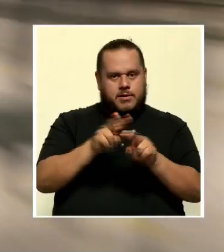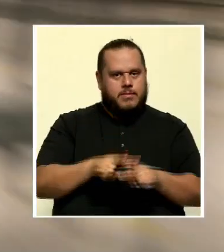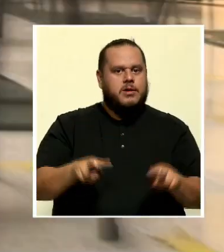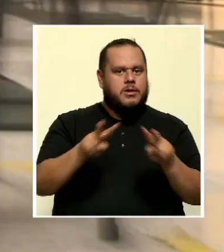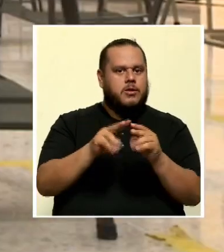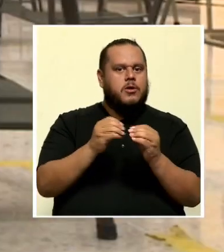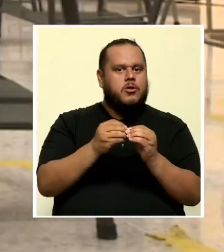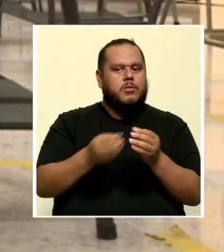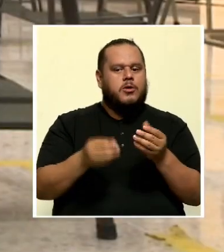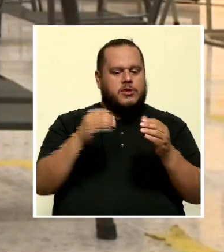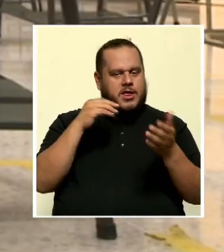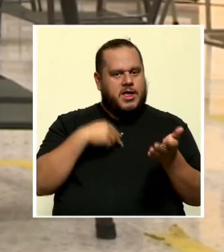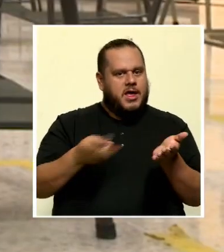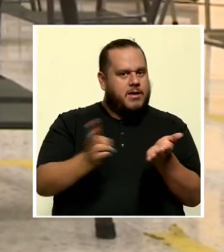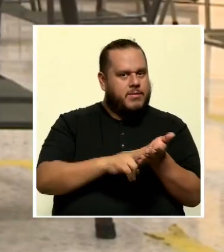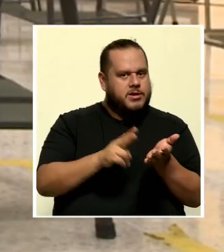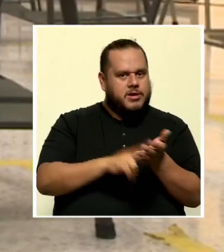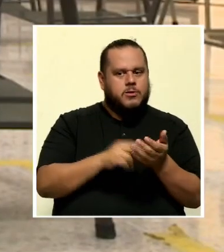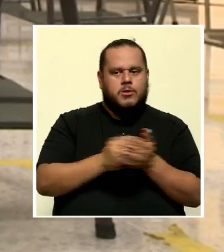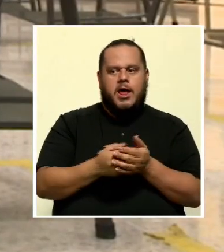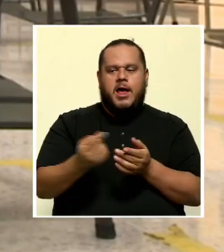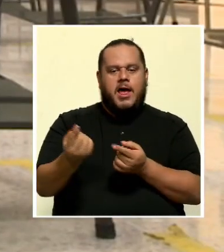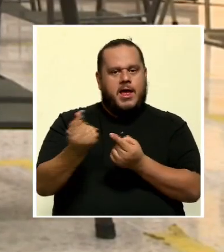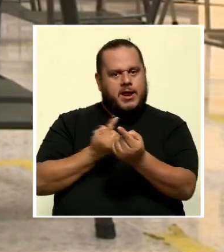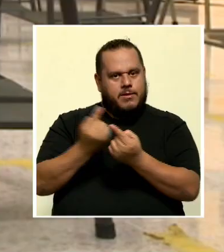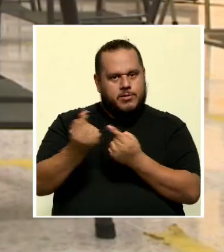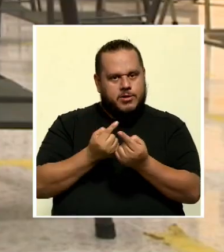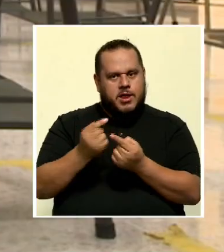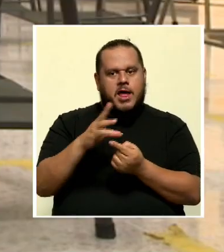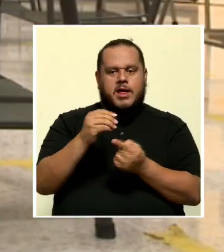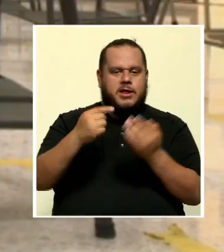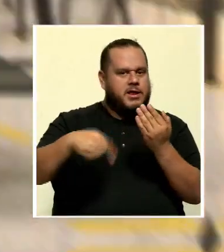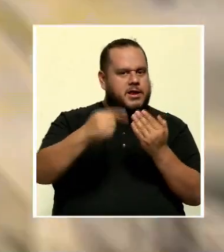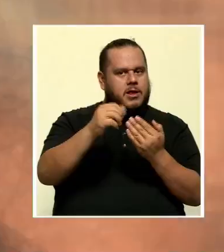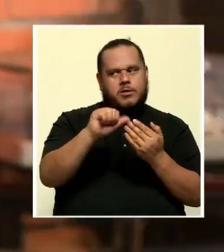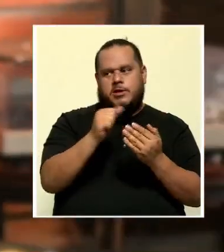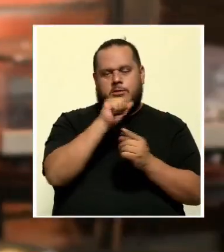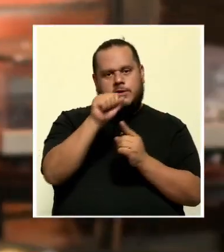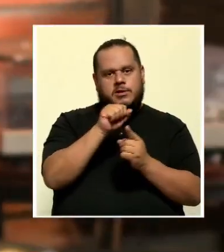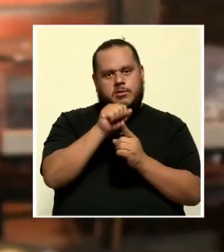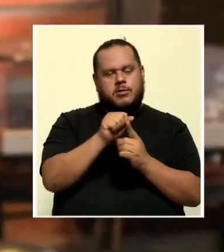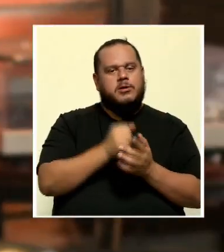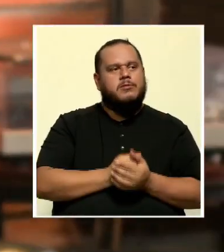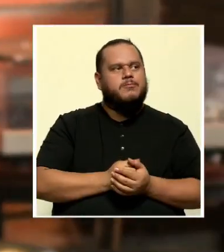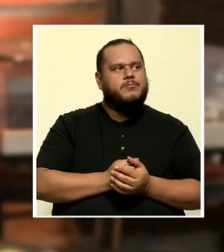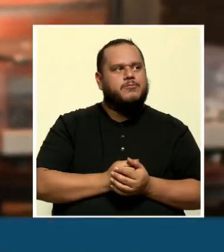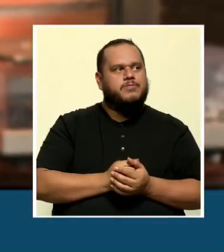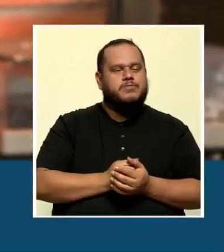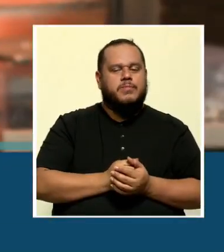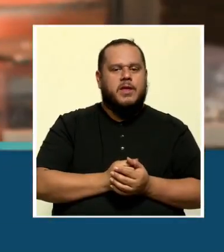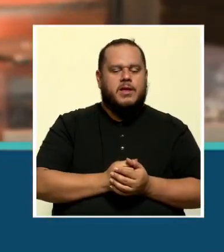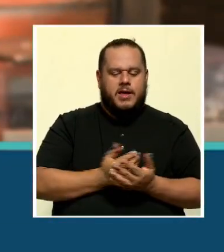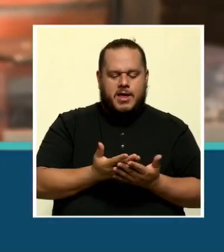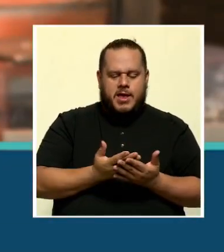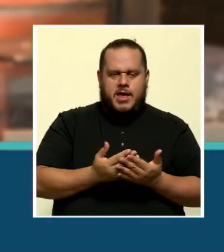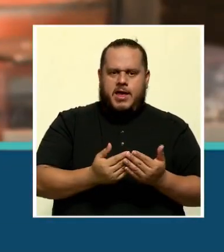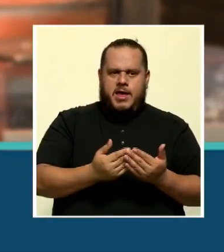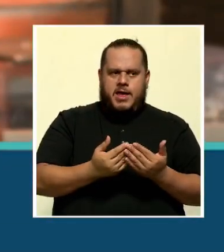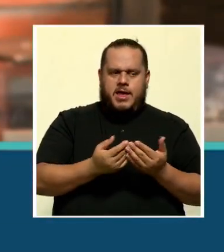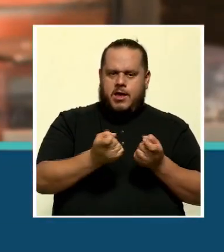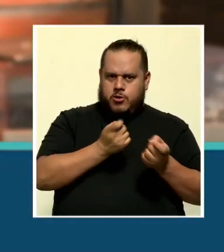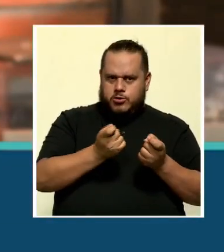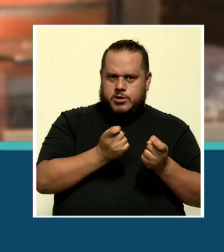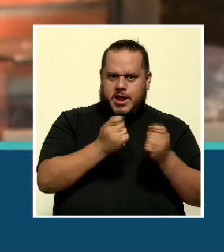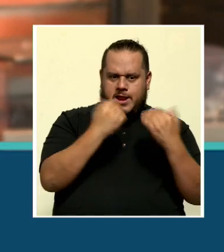cantidad de matrícula, la periodicidad y el grado, entre otros aspectos. En realidad el nivel educativo